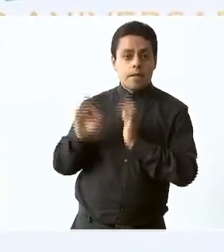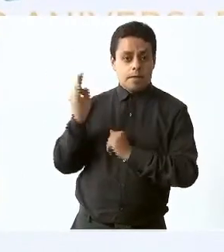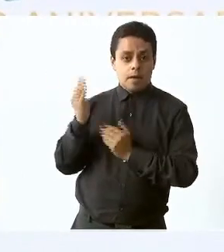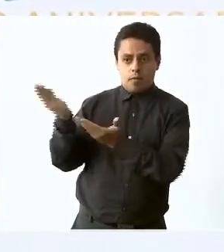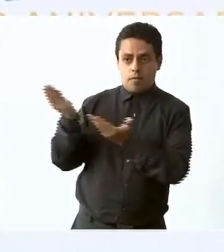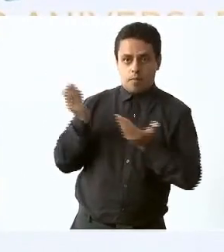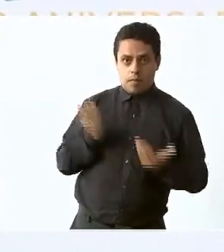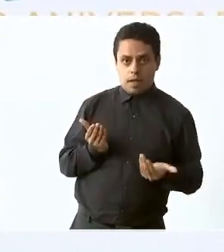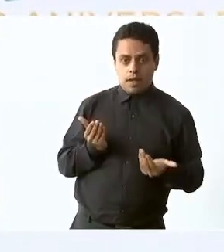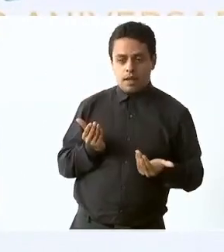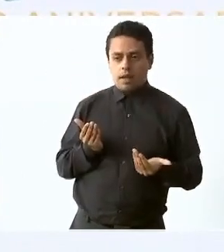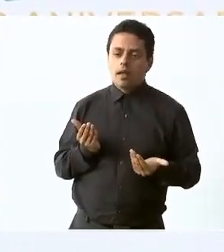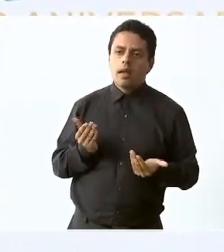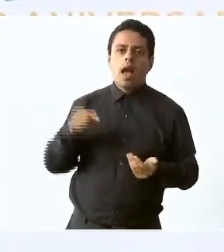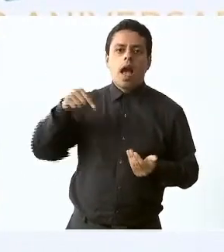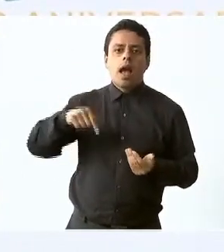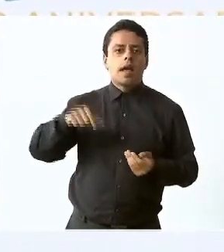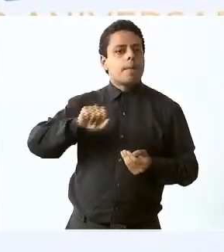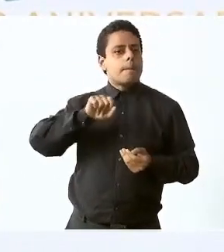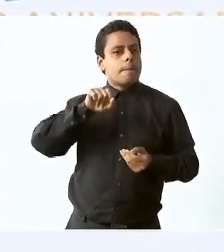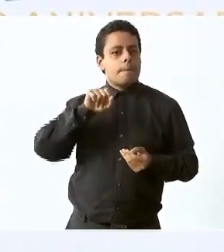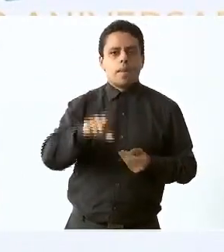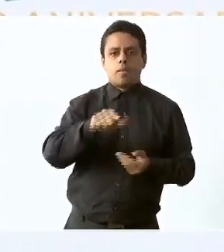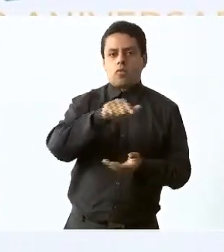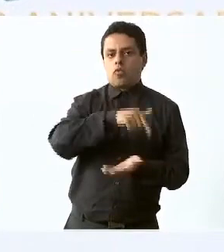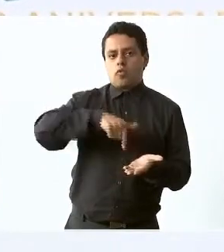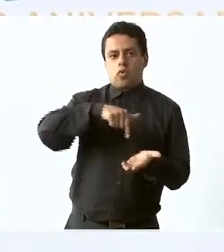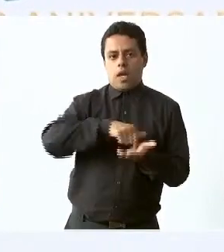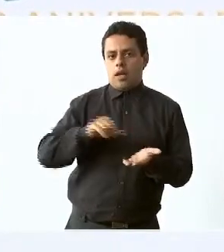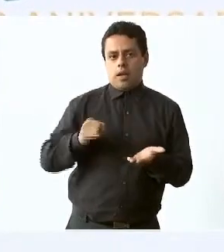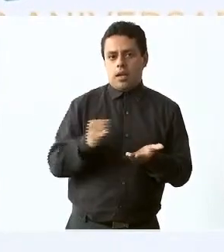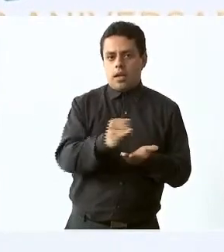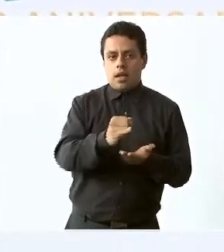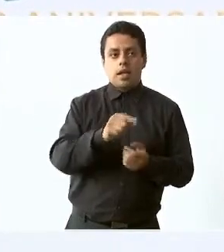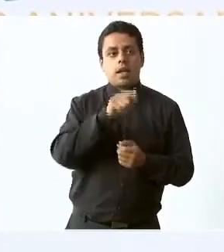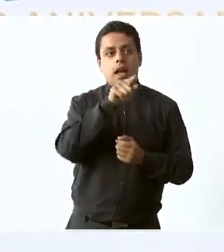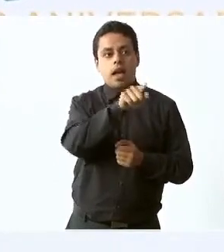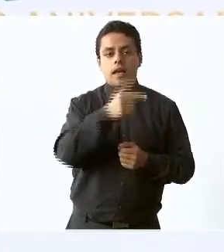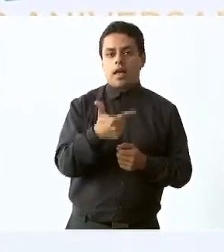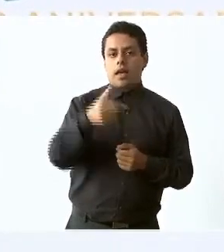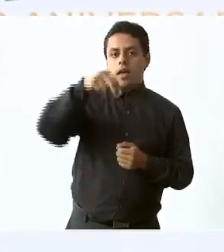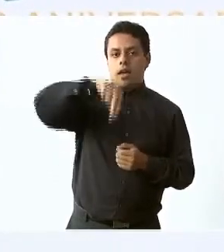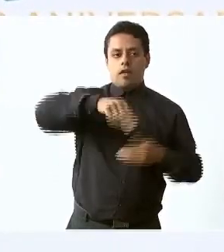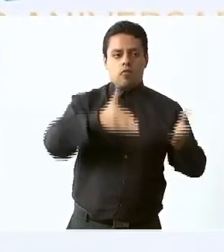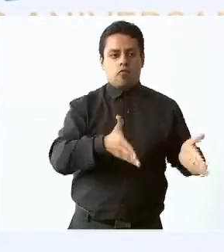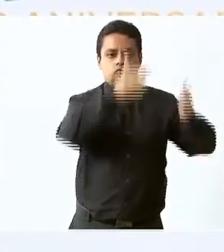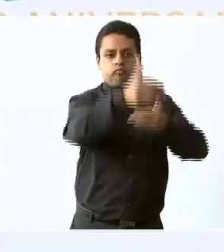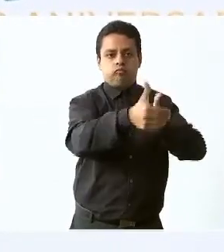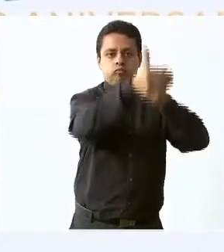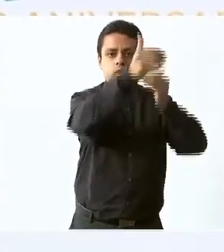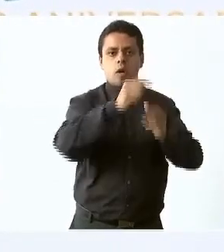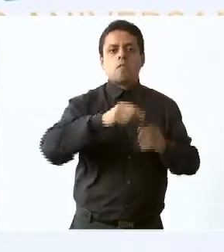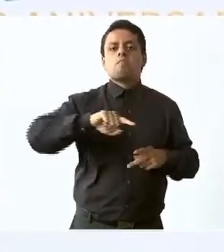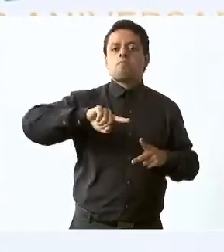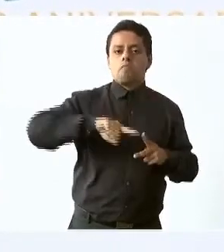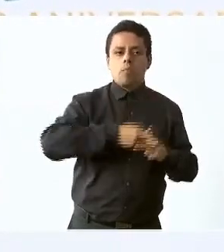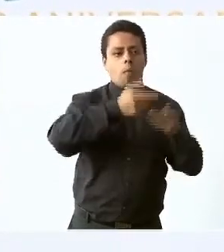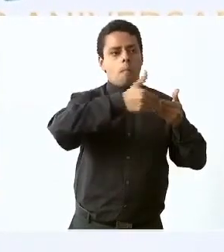bien inaugurar en esta misma demarcación el cuartel para los elementos de la Guardia